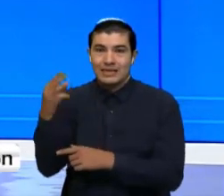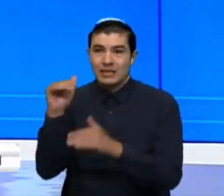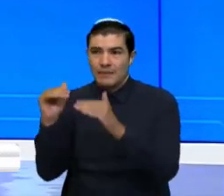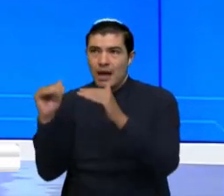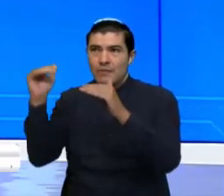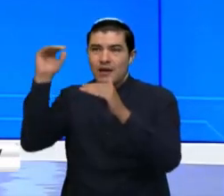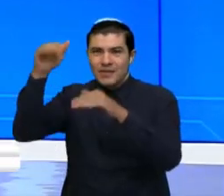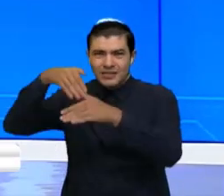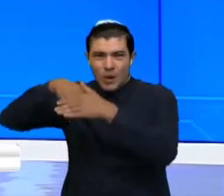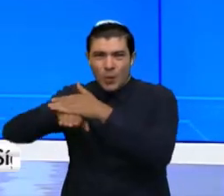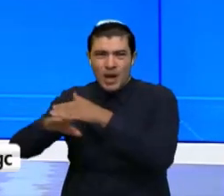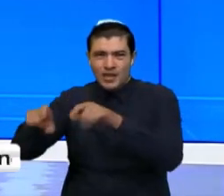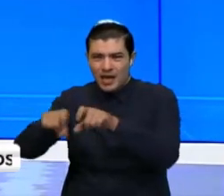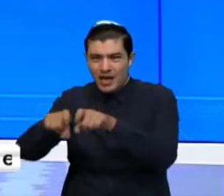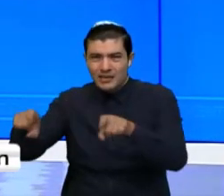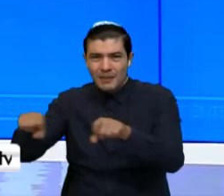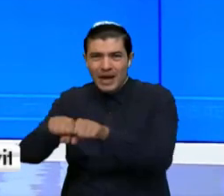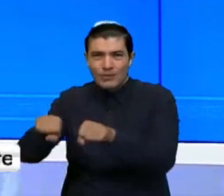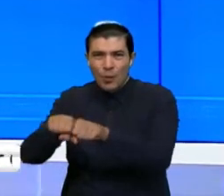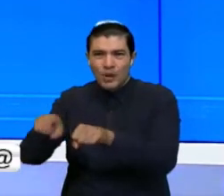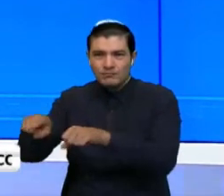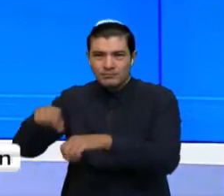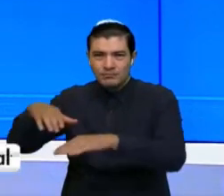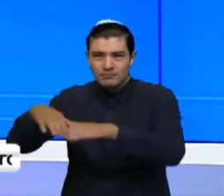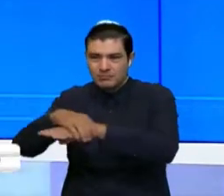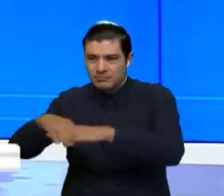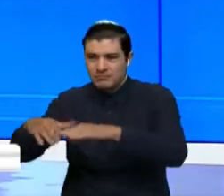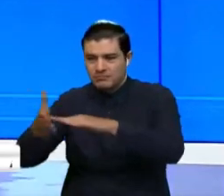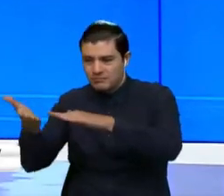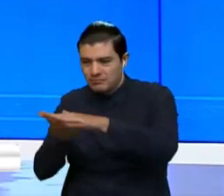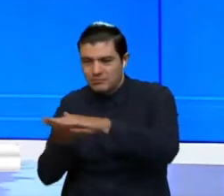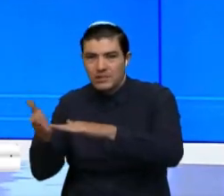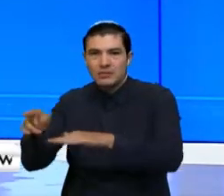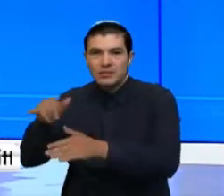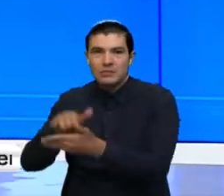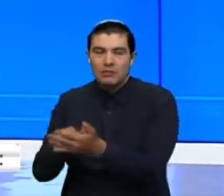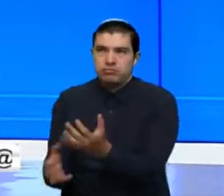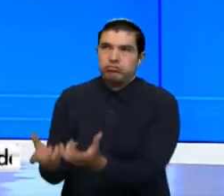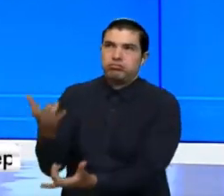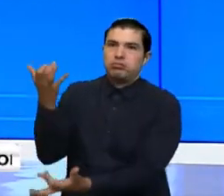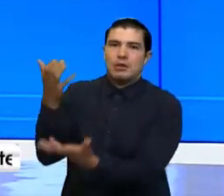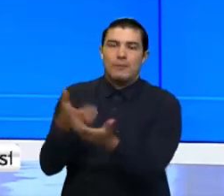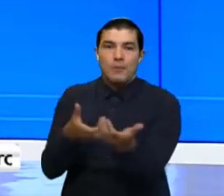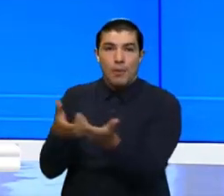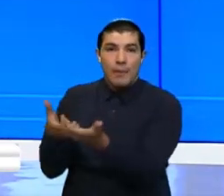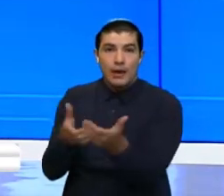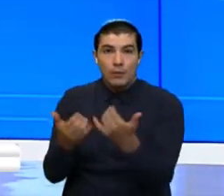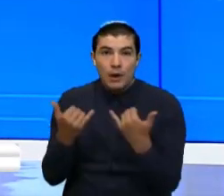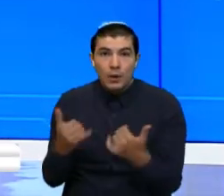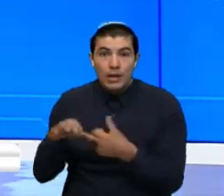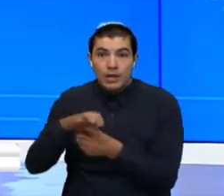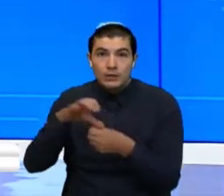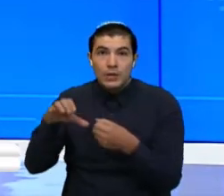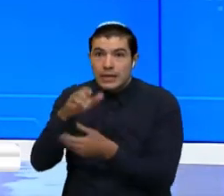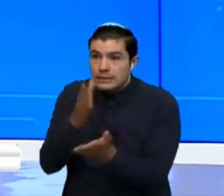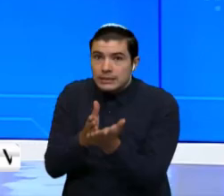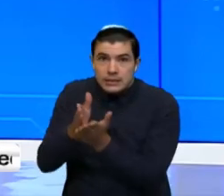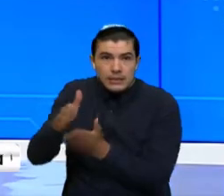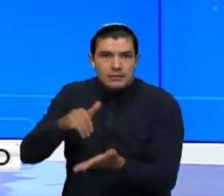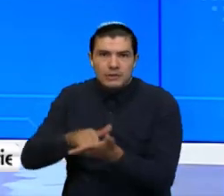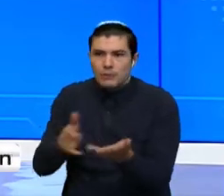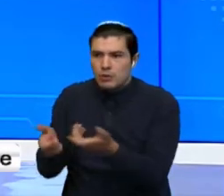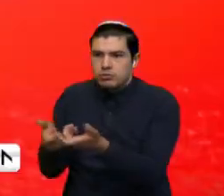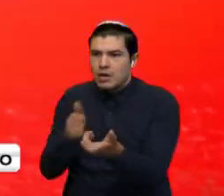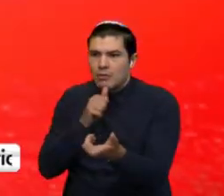almacenaban suelas y zapatos fueron consumidas por las llamas los bomberos de la ciudad aún se encuentran allí tratando de extinguir algún foco de